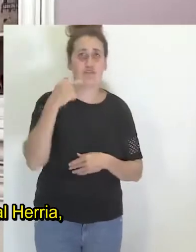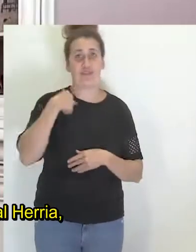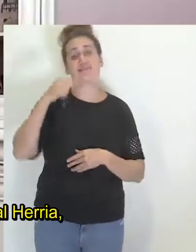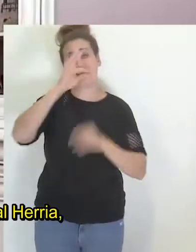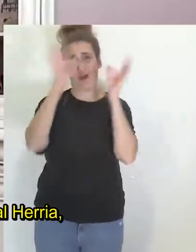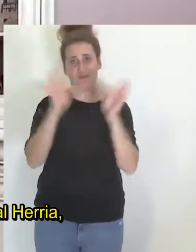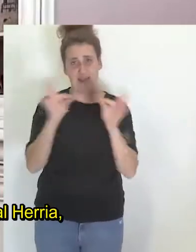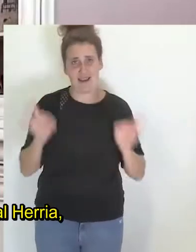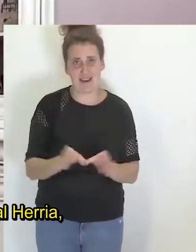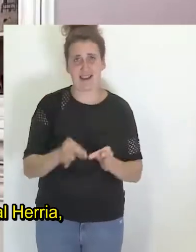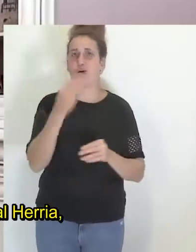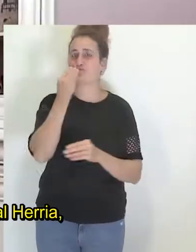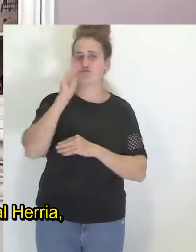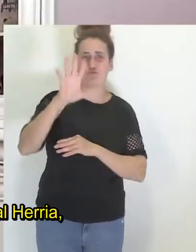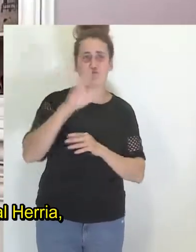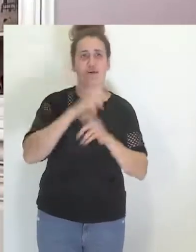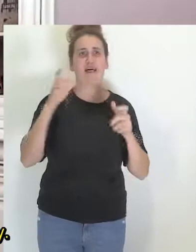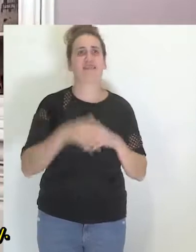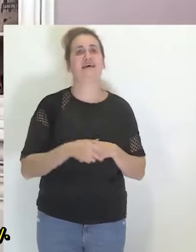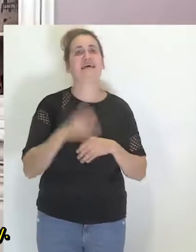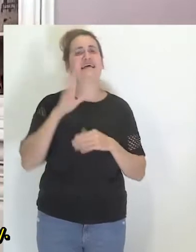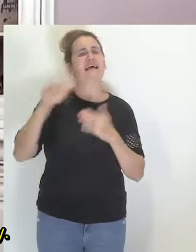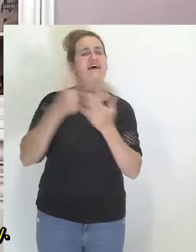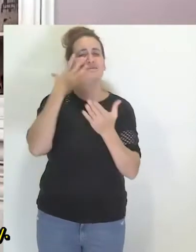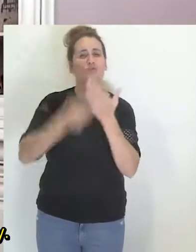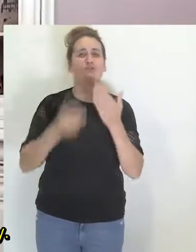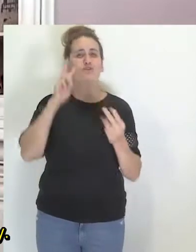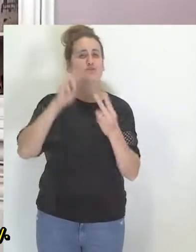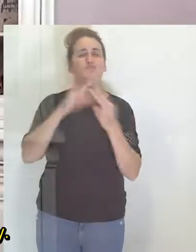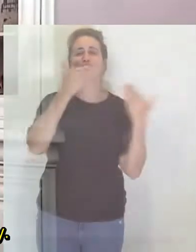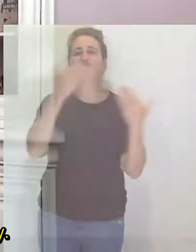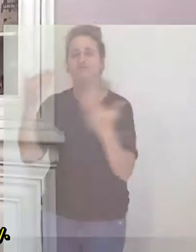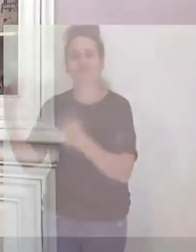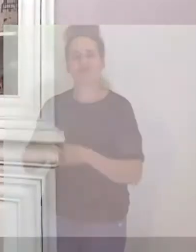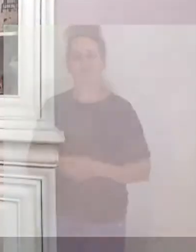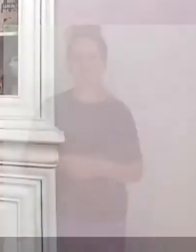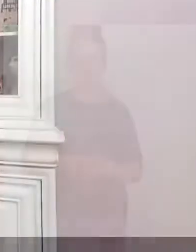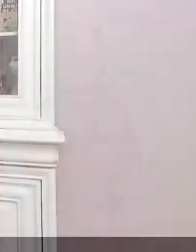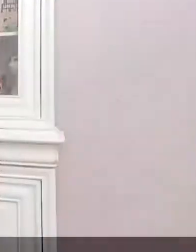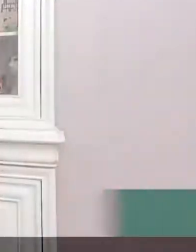desde Euskal Herria, mucho andibat y hasta pronto. Muchísimas gracias, Wendy.